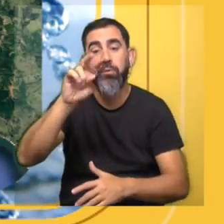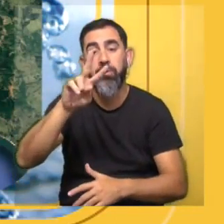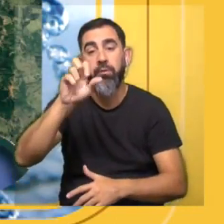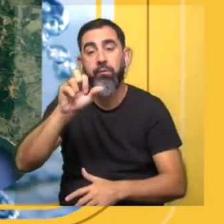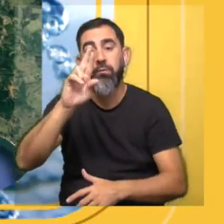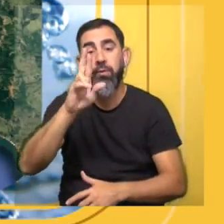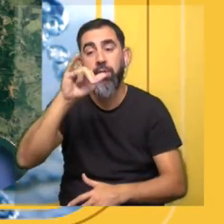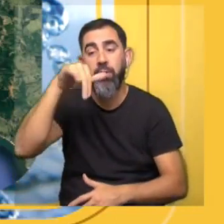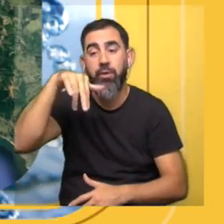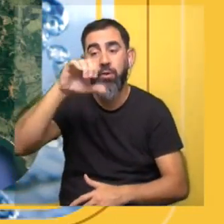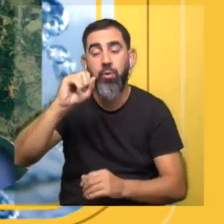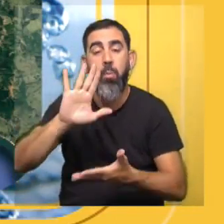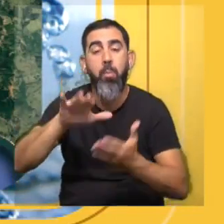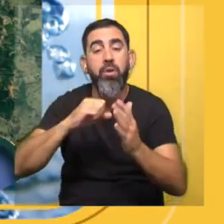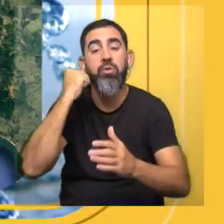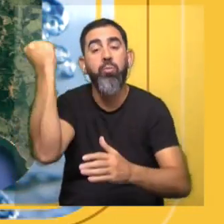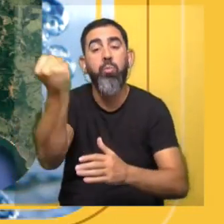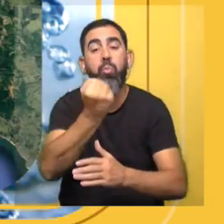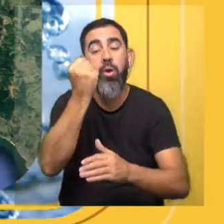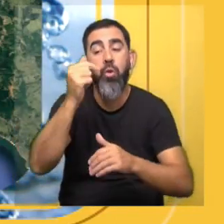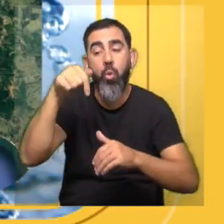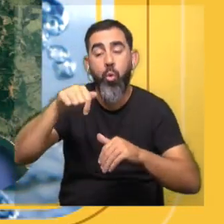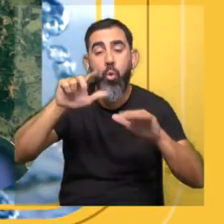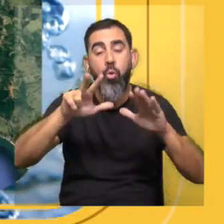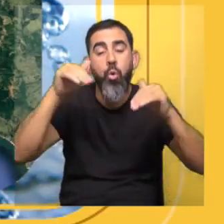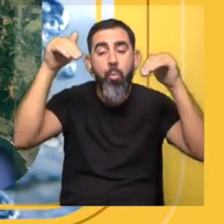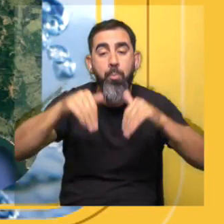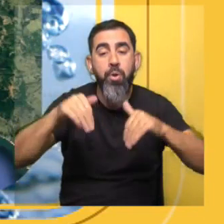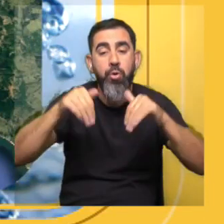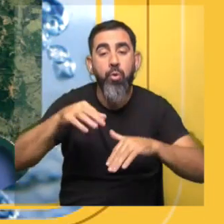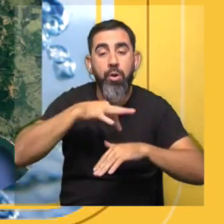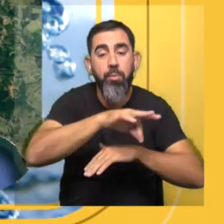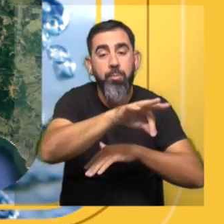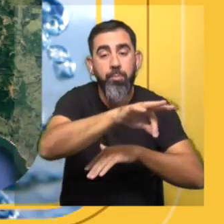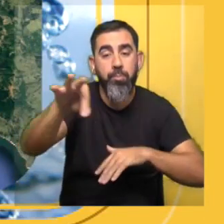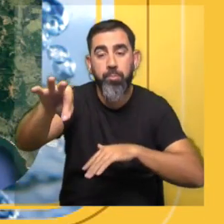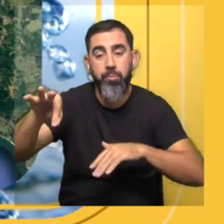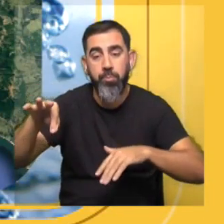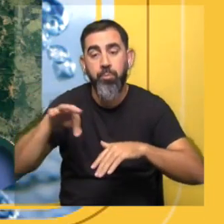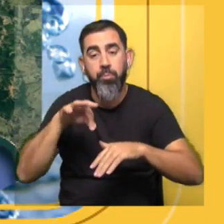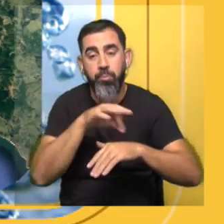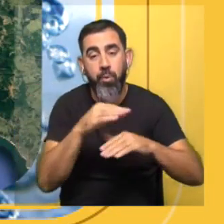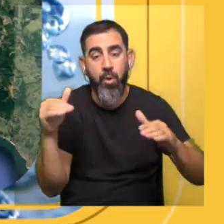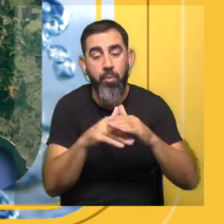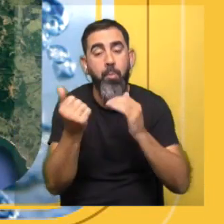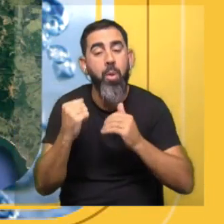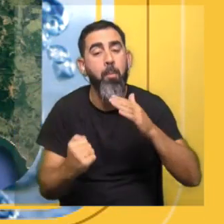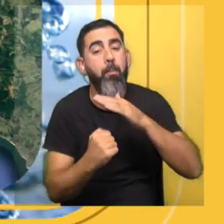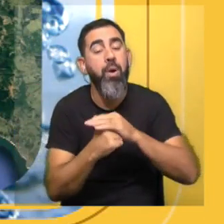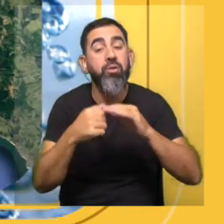es la más importante. Tiene hoy 8 millones de metros cúbicos almacenados, pero su capacidad máxima es